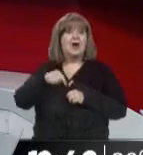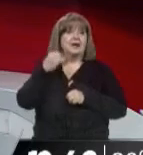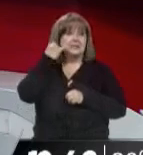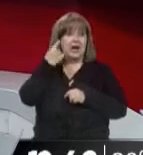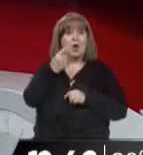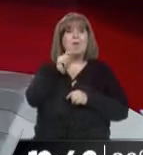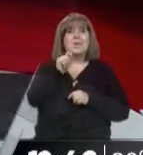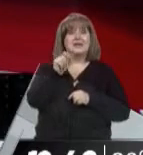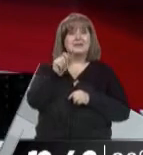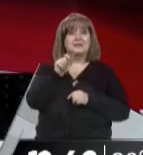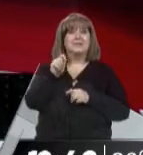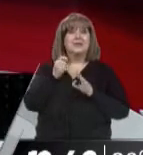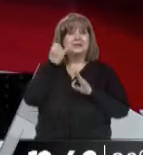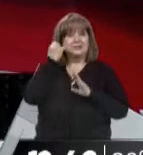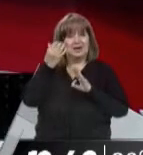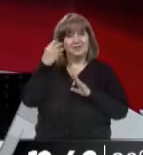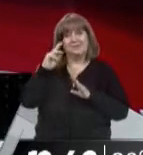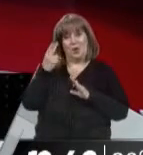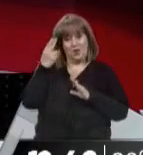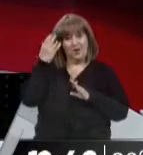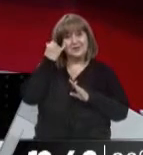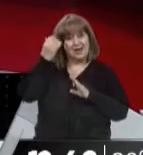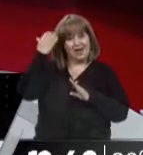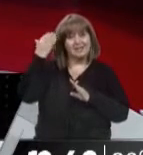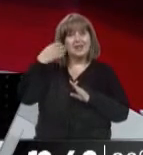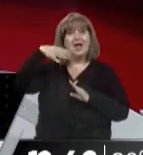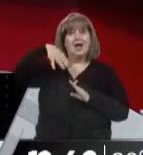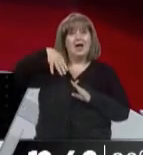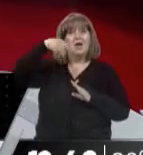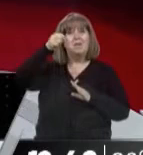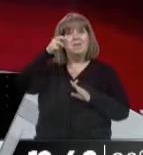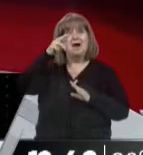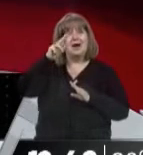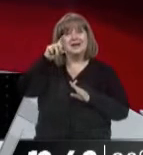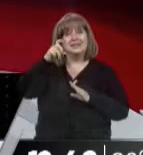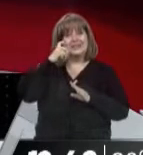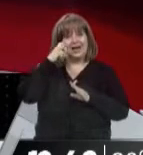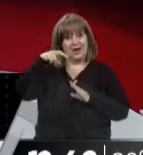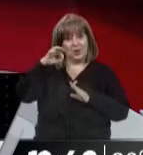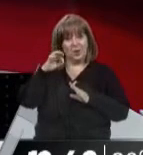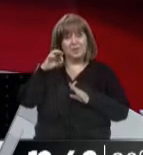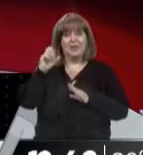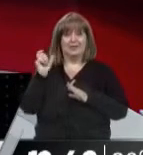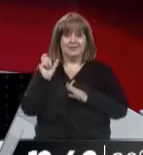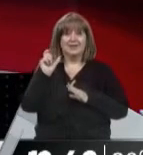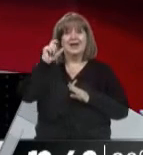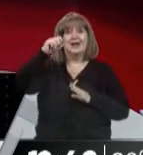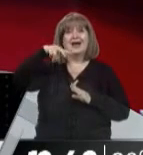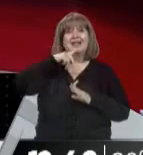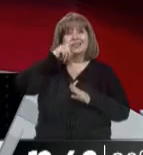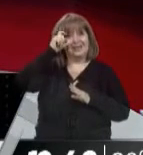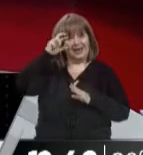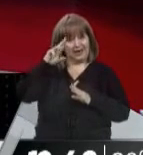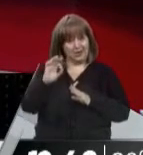Mes de la partida de Marciano Cantero, el líder de los Enanitos Verdes, y nosotros vimos ese multitudinario adiós que se le dio desde aquí de la